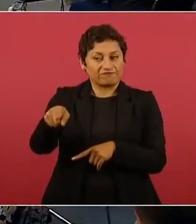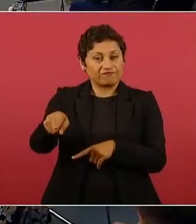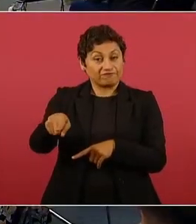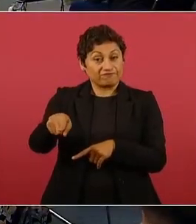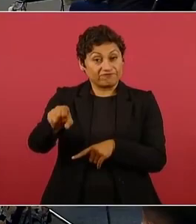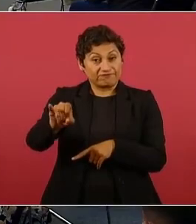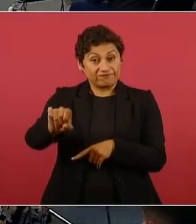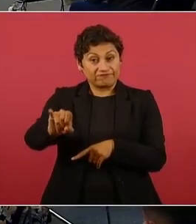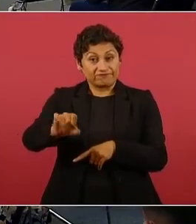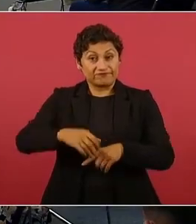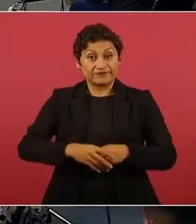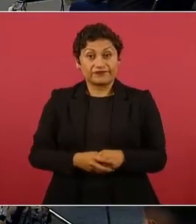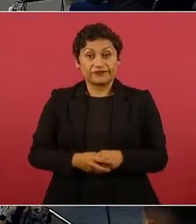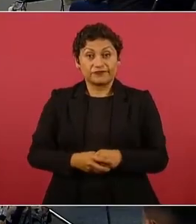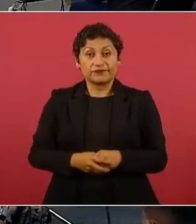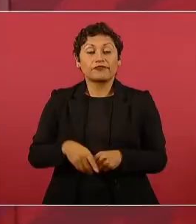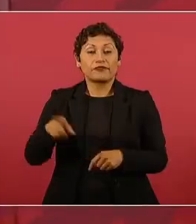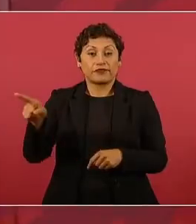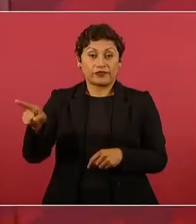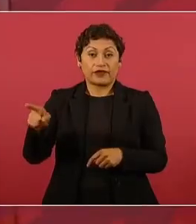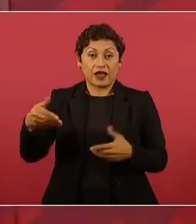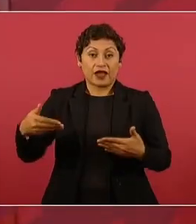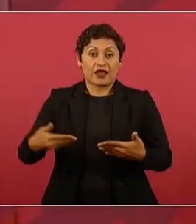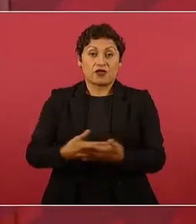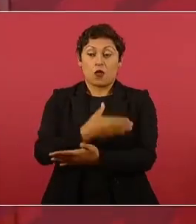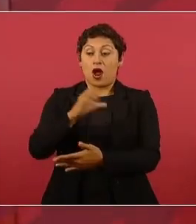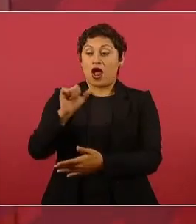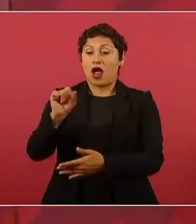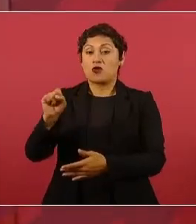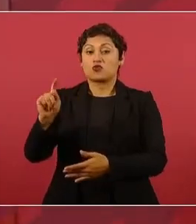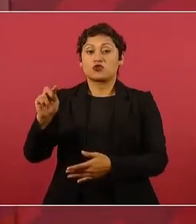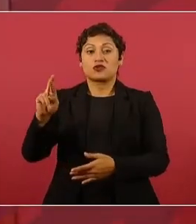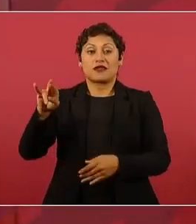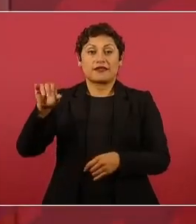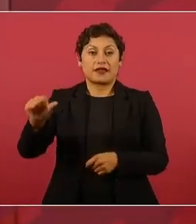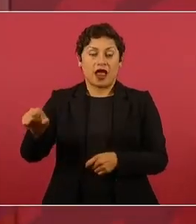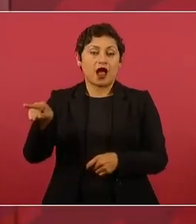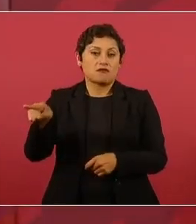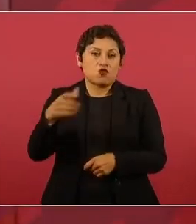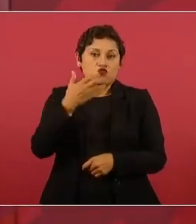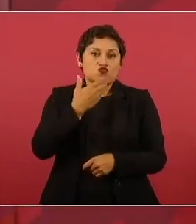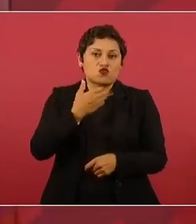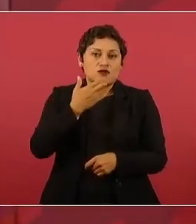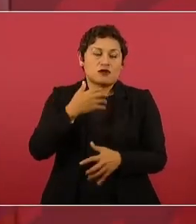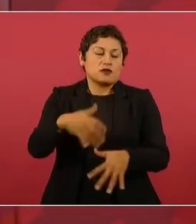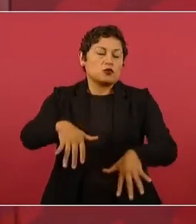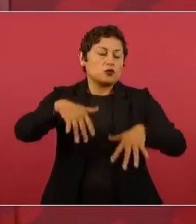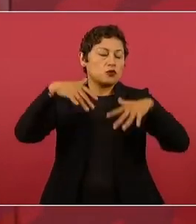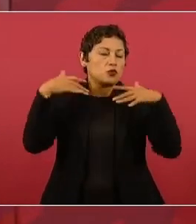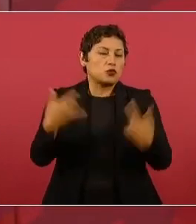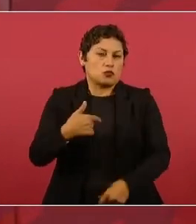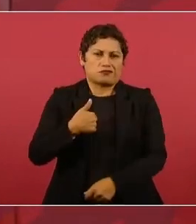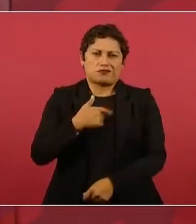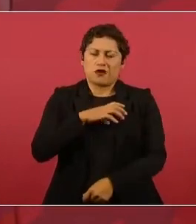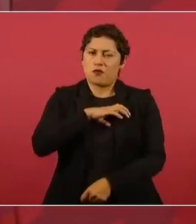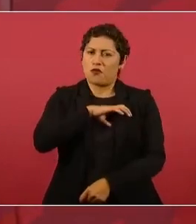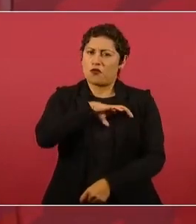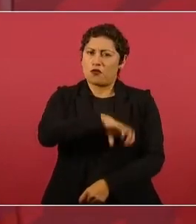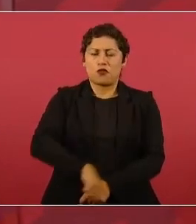sí, austriaco, judío. Entonces es extraordinario escritor,